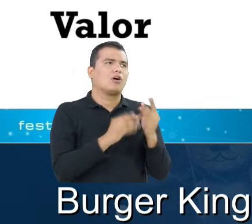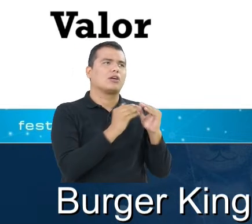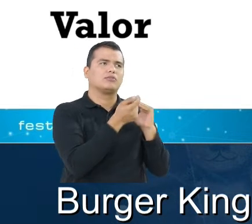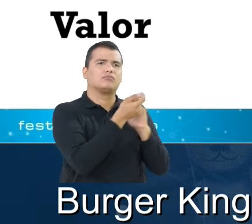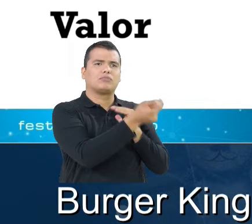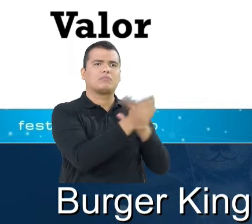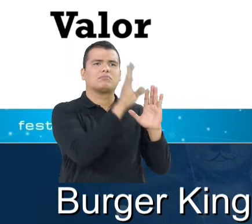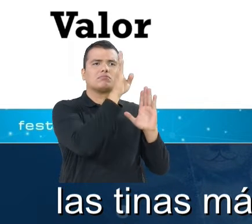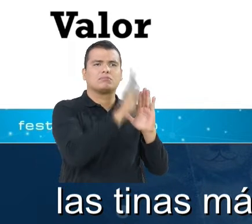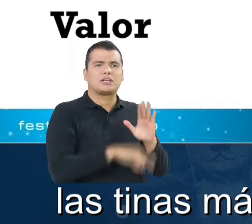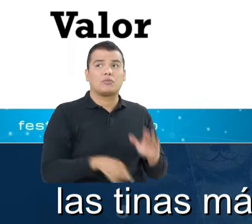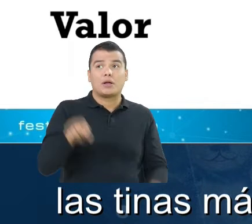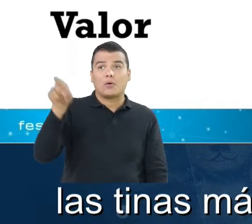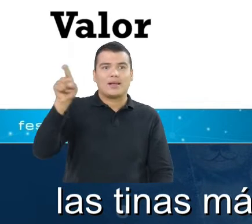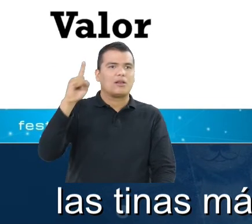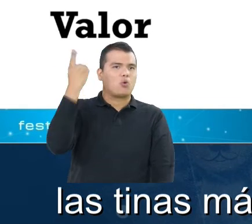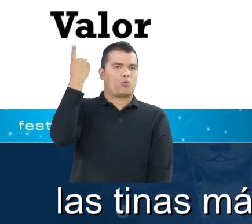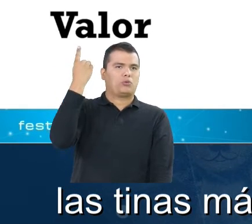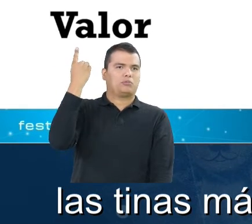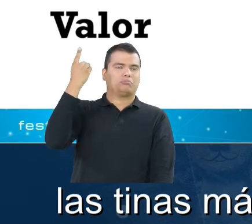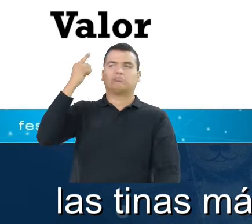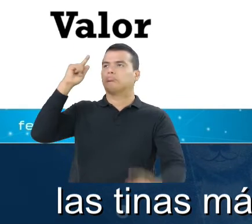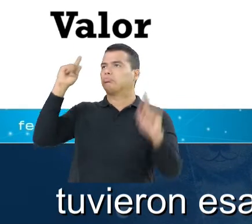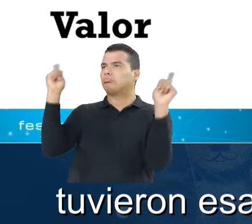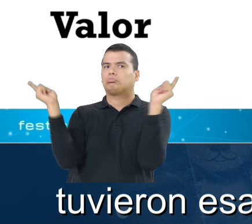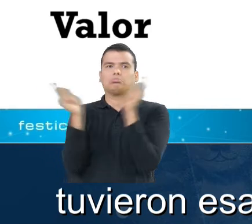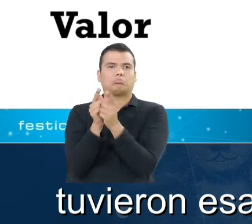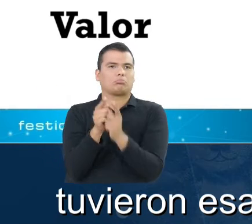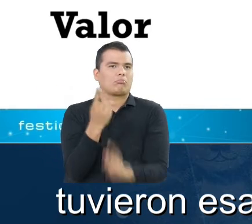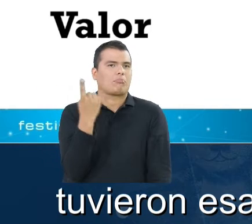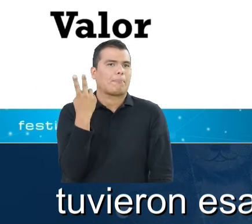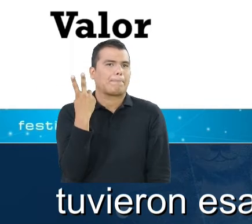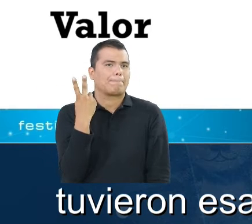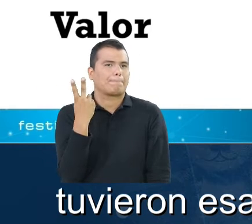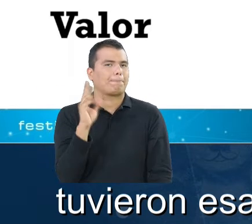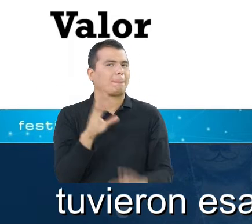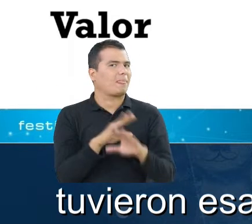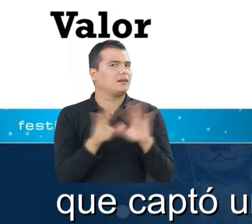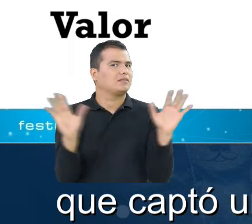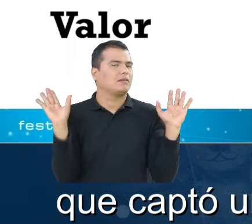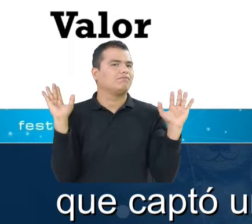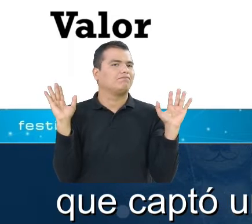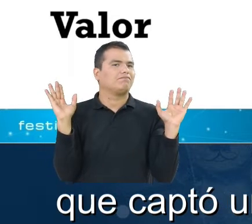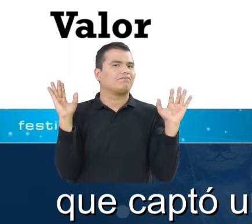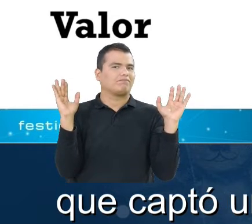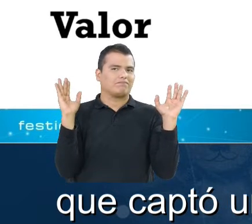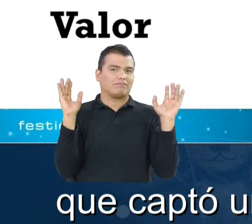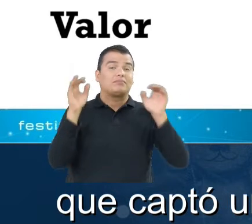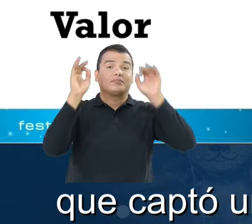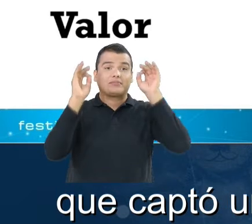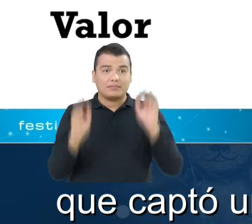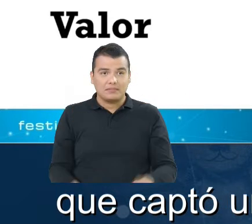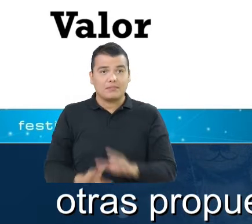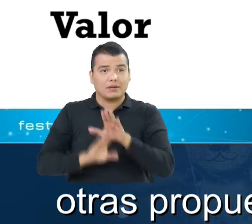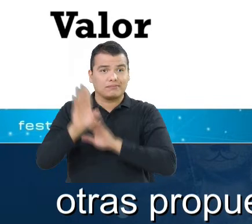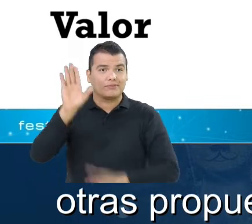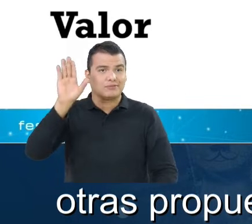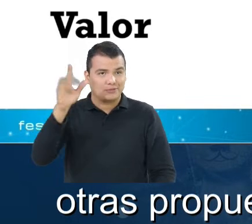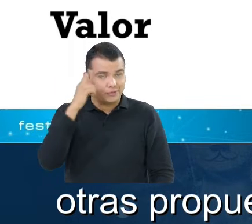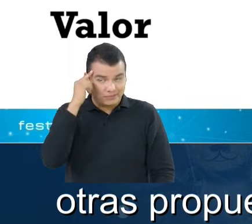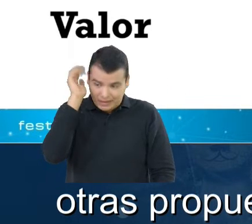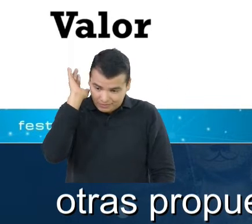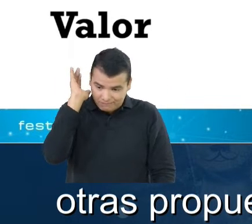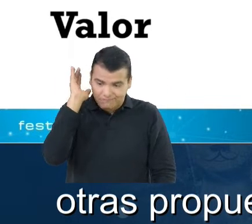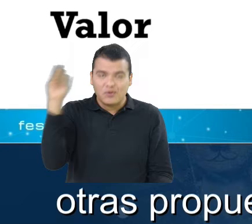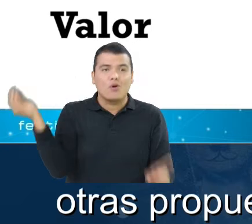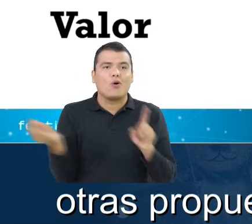valor que captó un nicho que no le gustaban las otras propuestas y ahí comenzaron a crecer su marca. Por eso es importante construir una propuesta